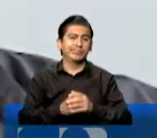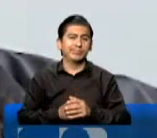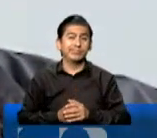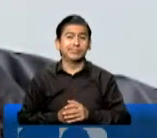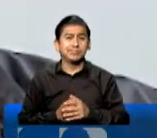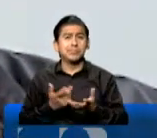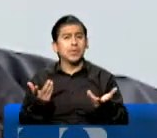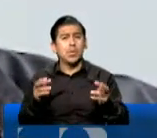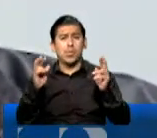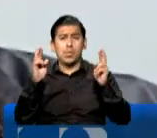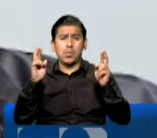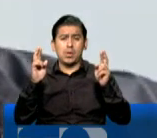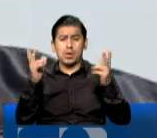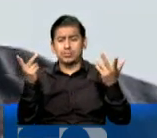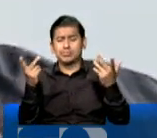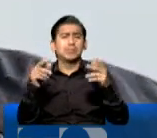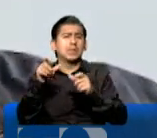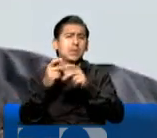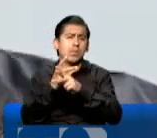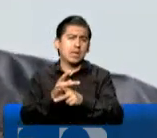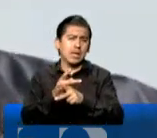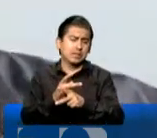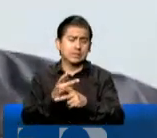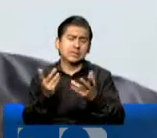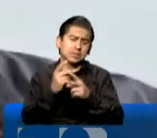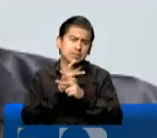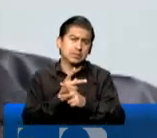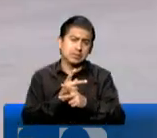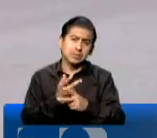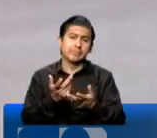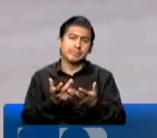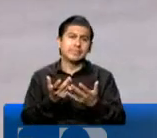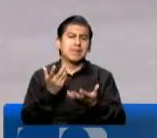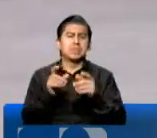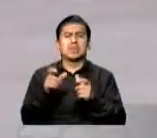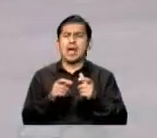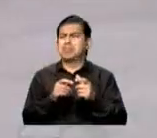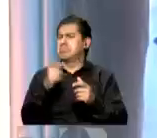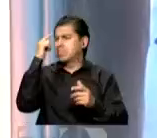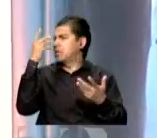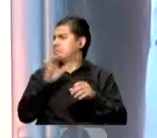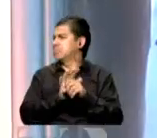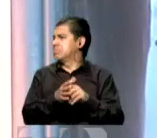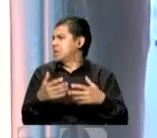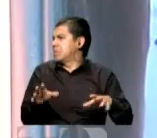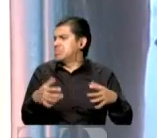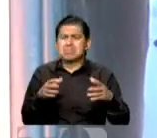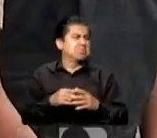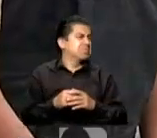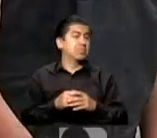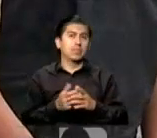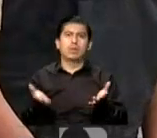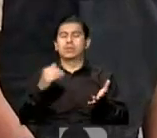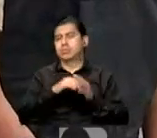el bajar los cuidados que tenemos podría eventualmente esto afectar a un futuro. Desde que inició la pandemia, EMGIR registra